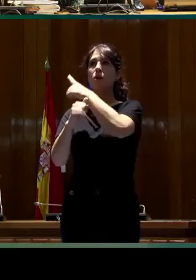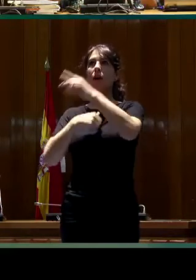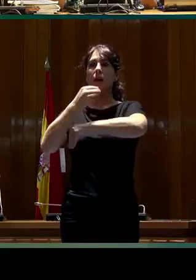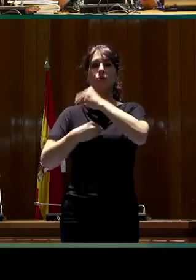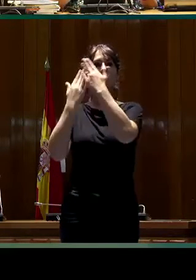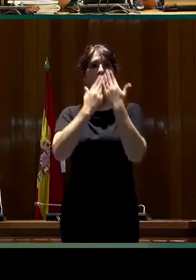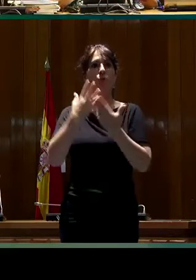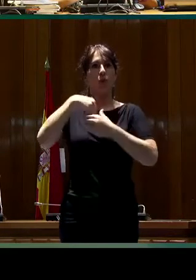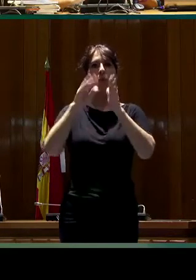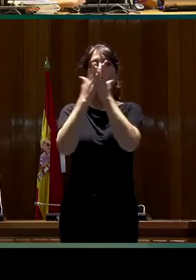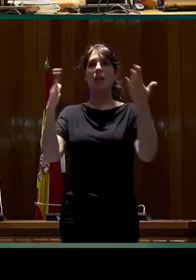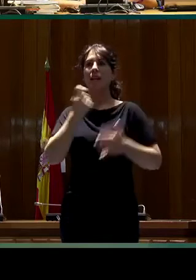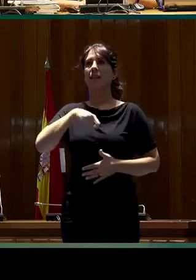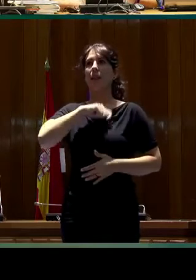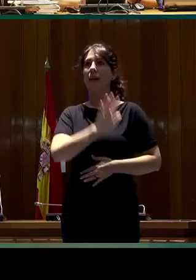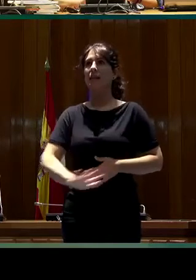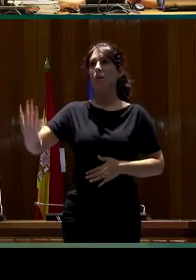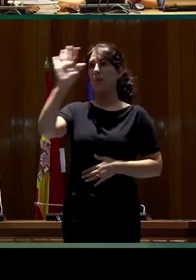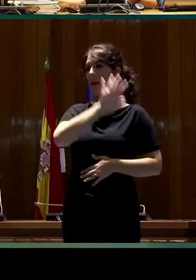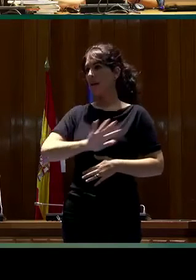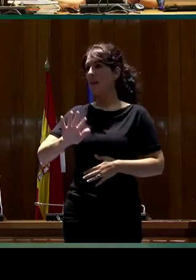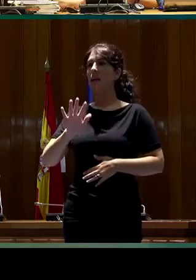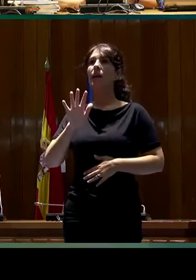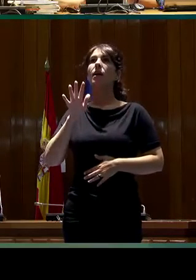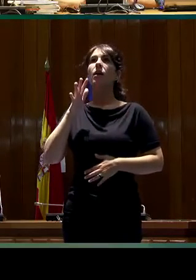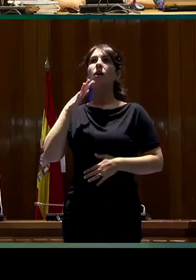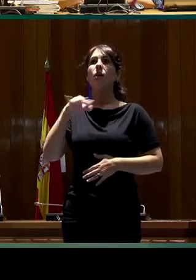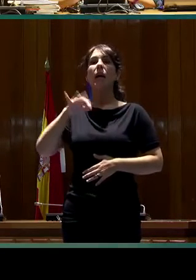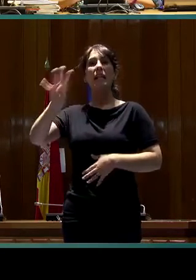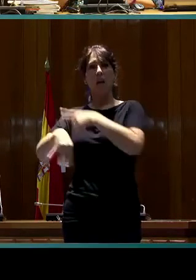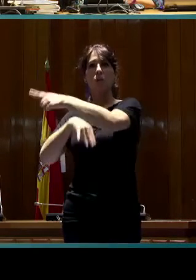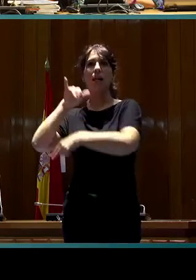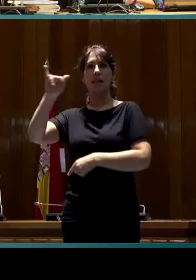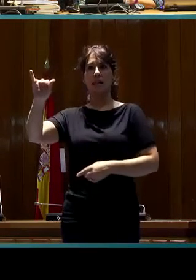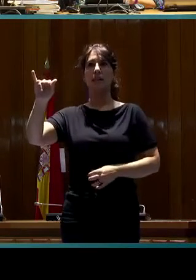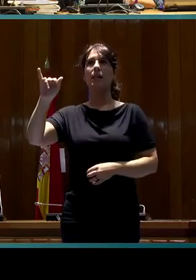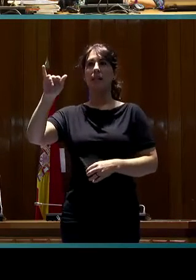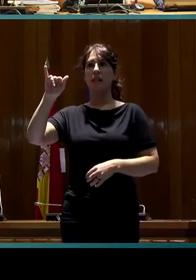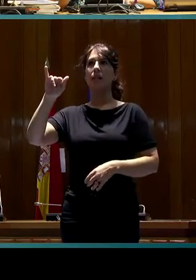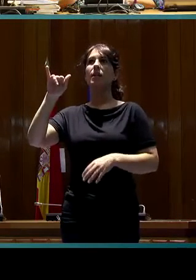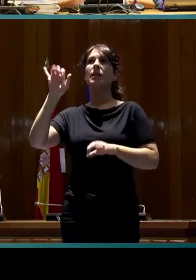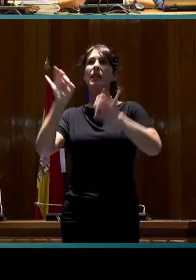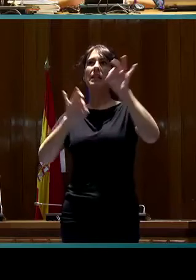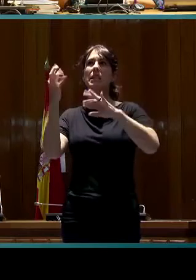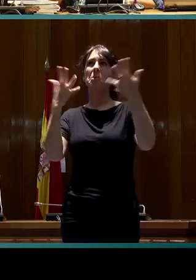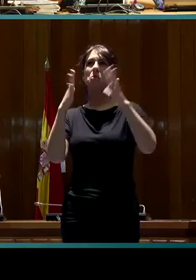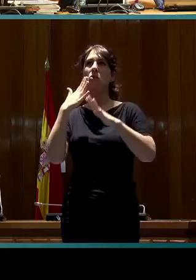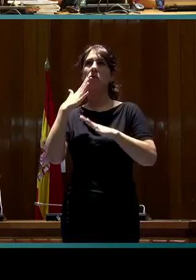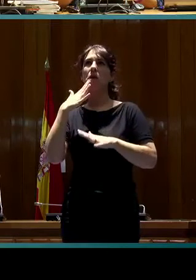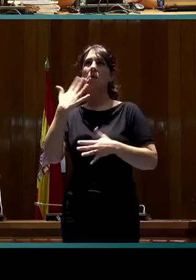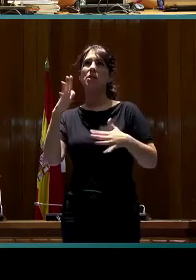estudio en bibliotecas de España y generalmente, excepto en Cataluña sí que existe aproximadamente, mirando estadísticas, unos